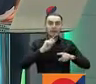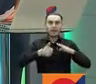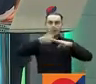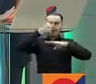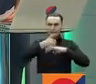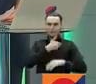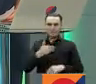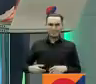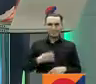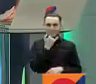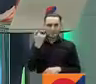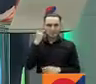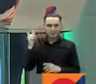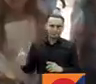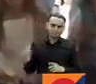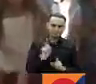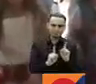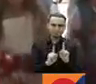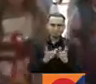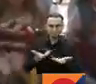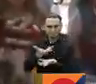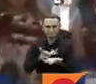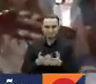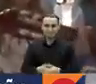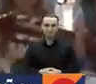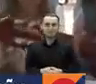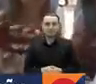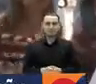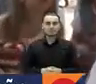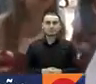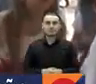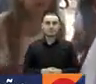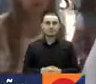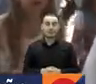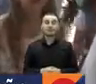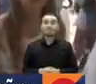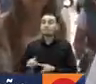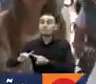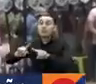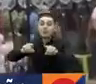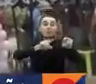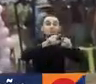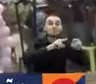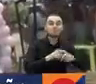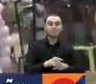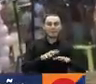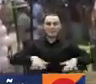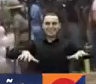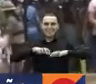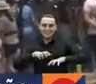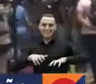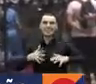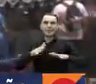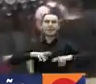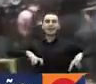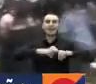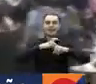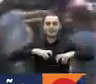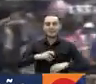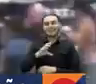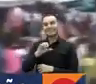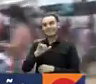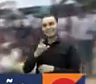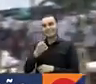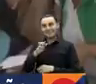en la conmemoración. El escenario en el que miles de santandereanos celebraron el Día del Niño fue en el Parque de las Cigarras